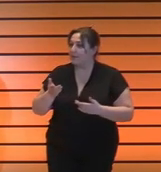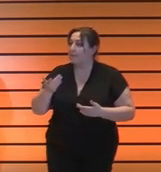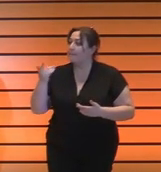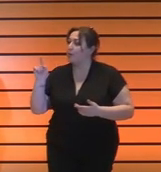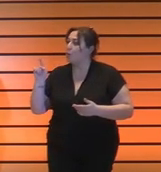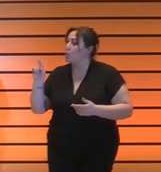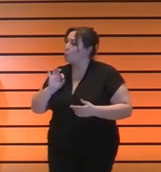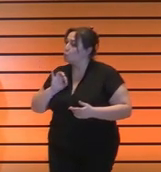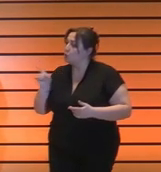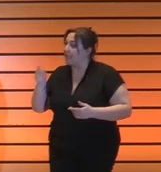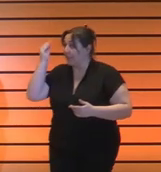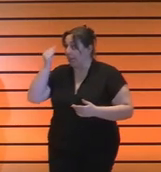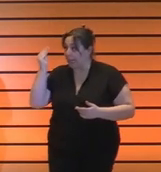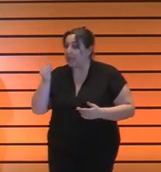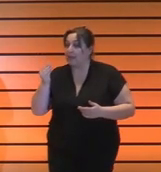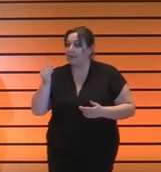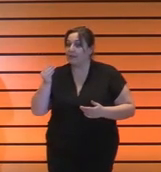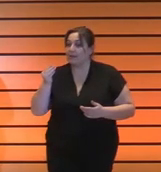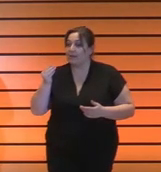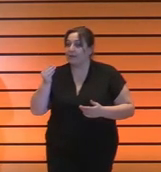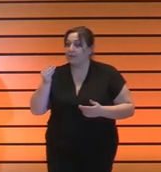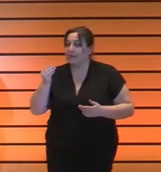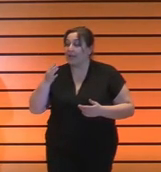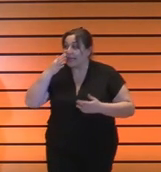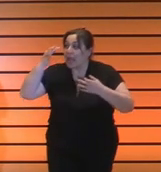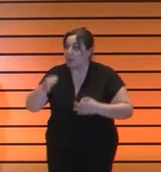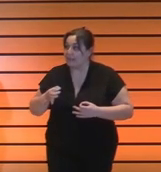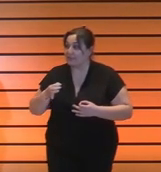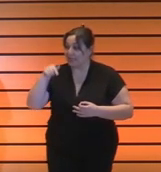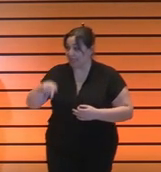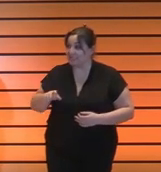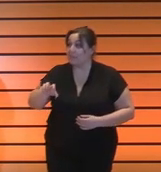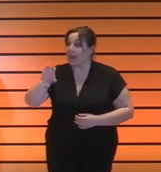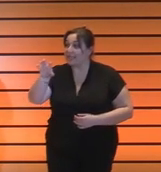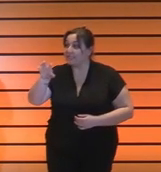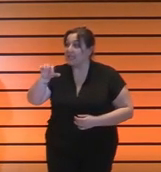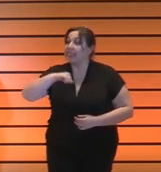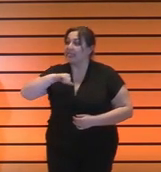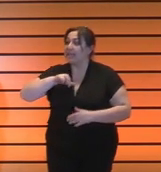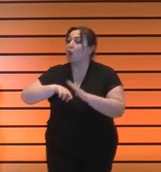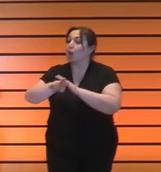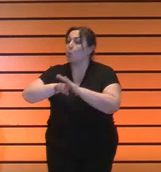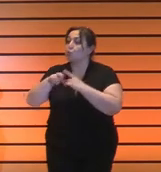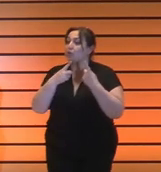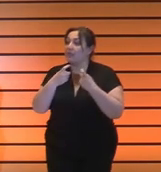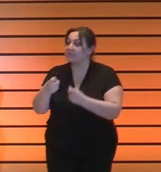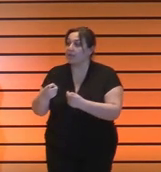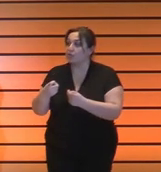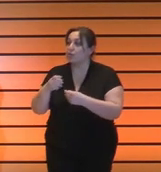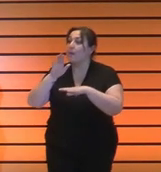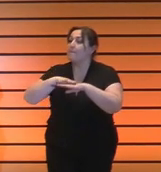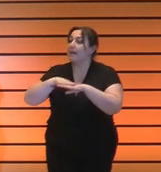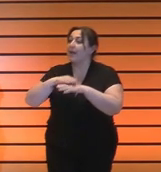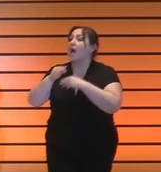Usted cree que realmente este país tiene recursos necesarios para